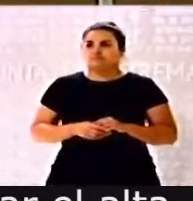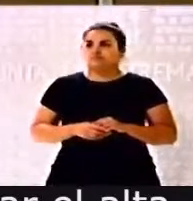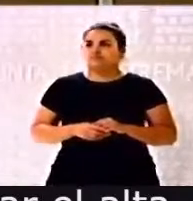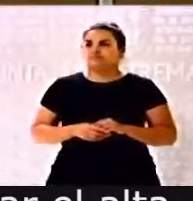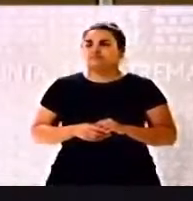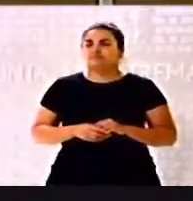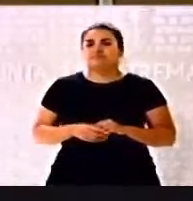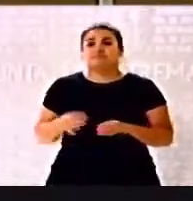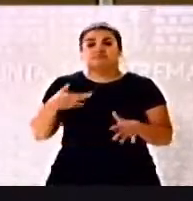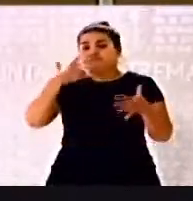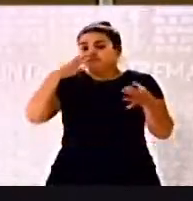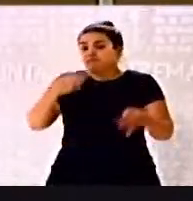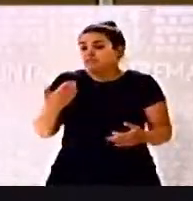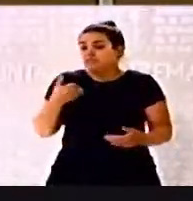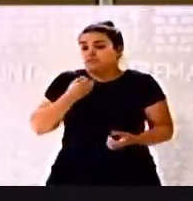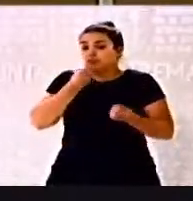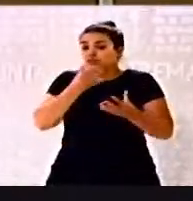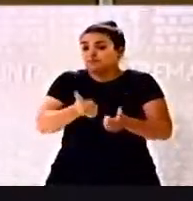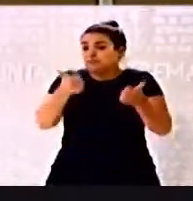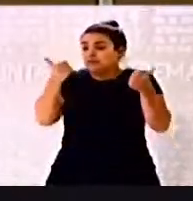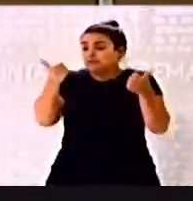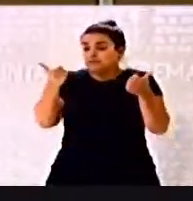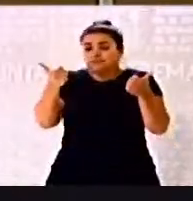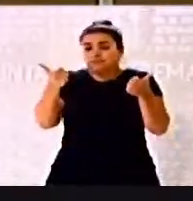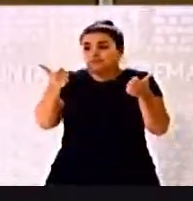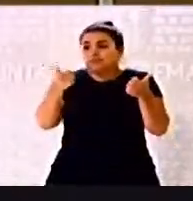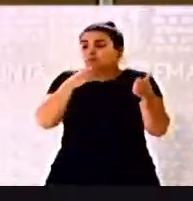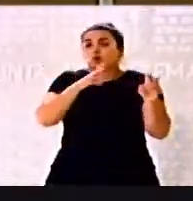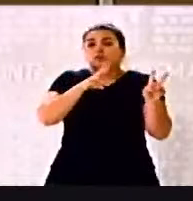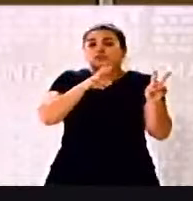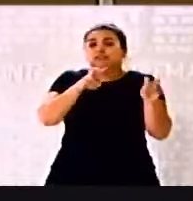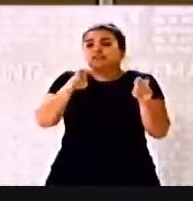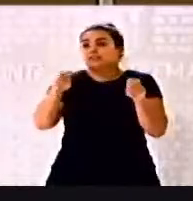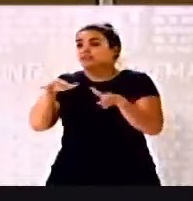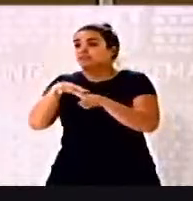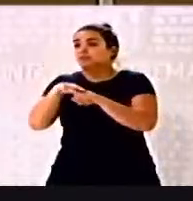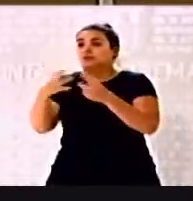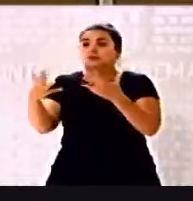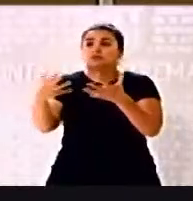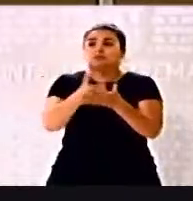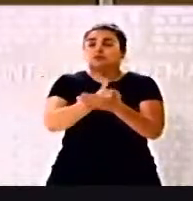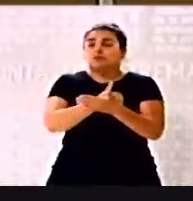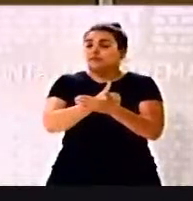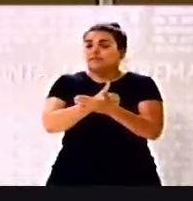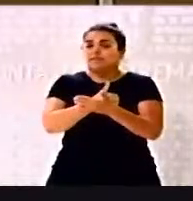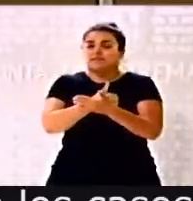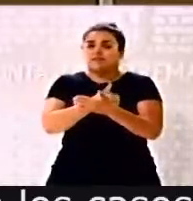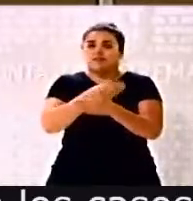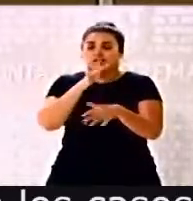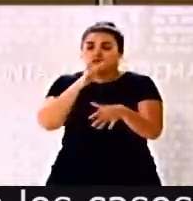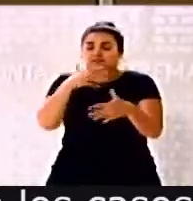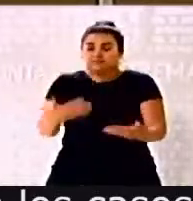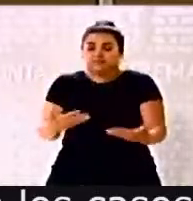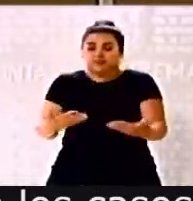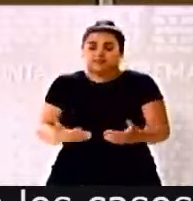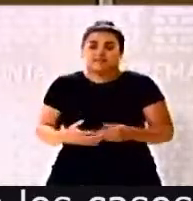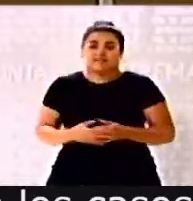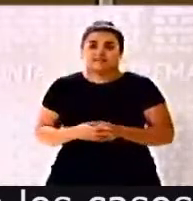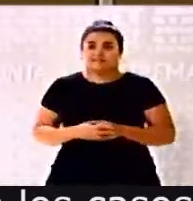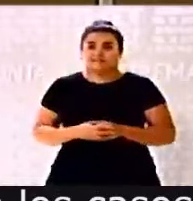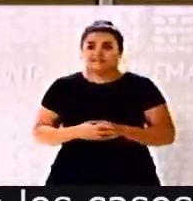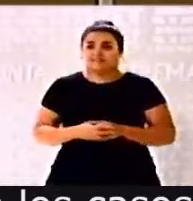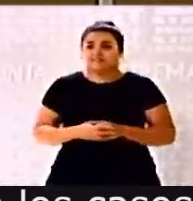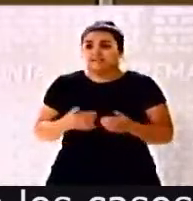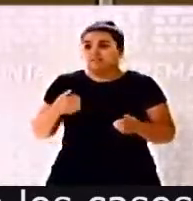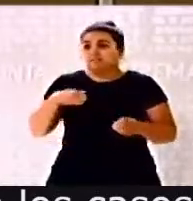Creo que esto es todo lo que le puedo decir con respecto a todos los casos que tenemos en este momento.